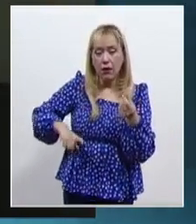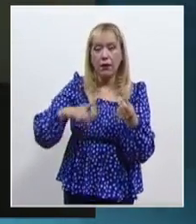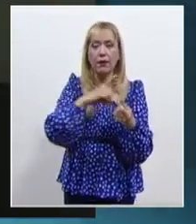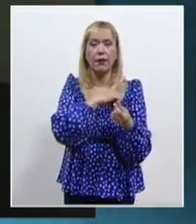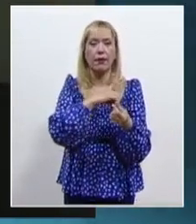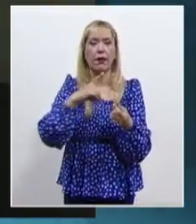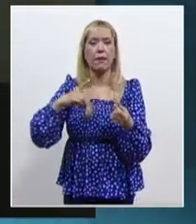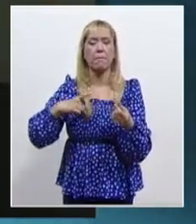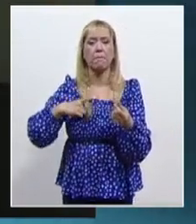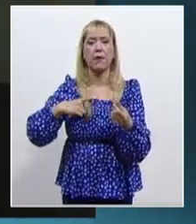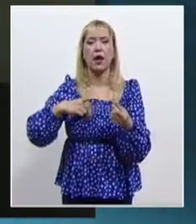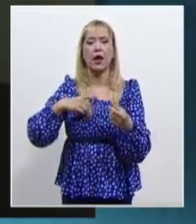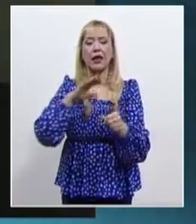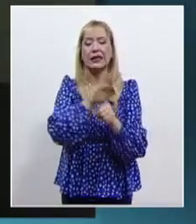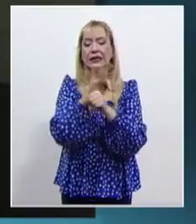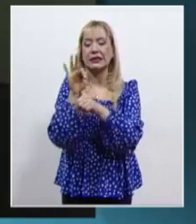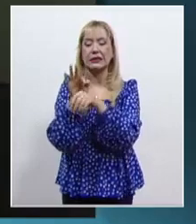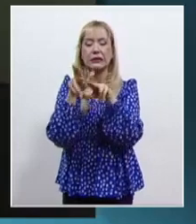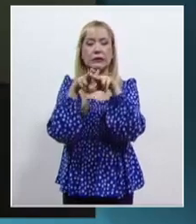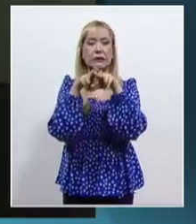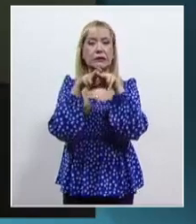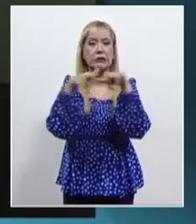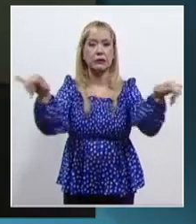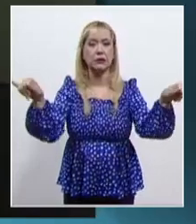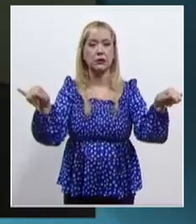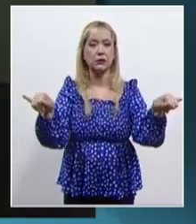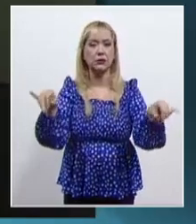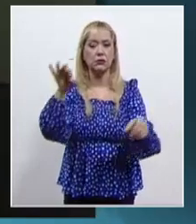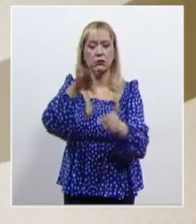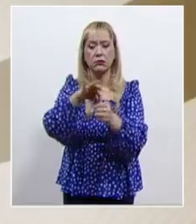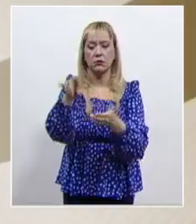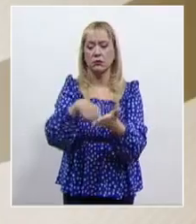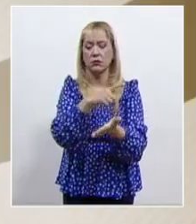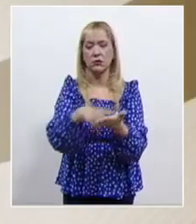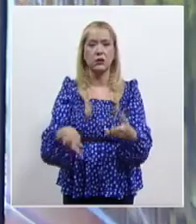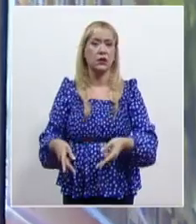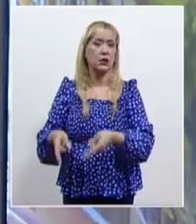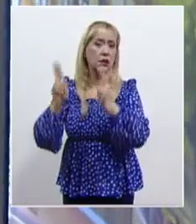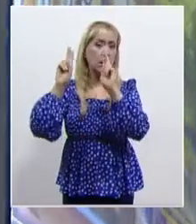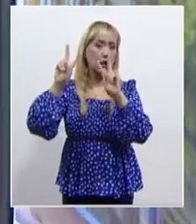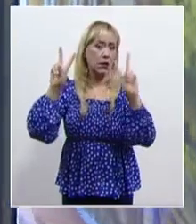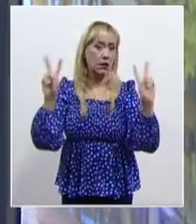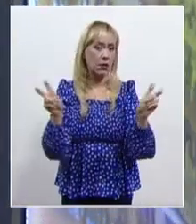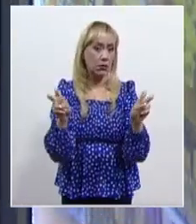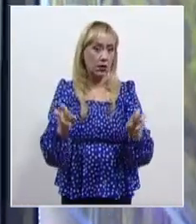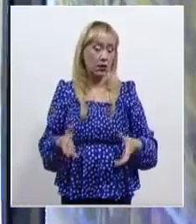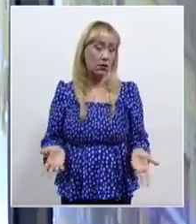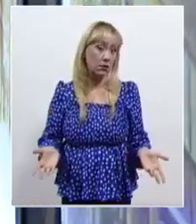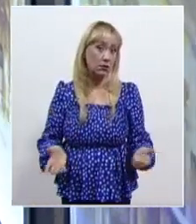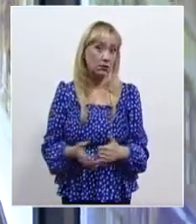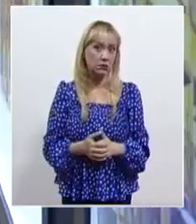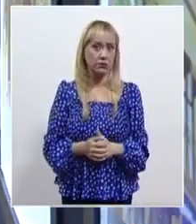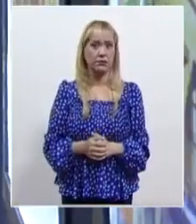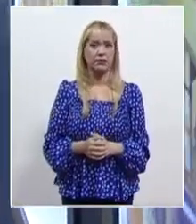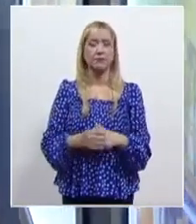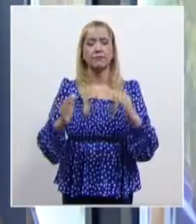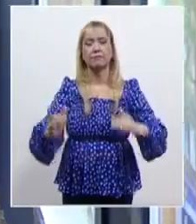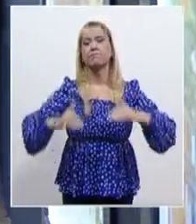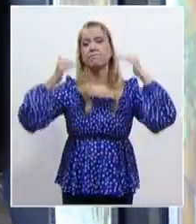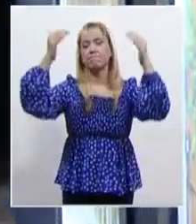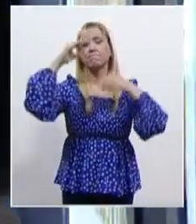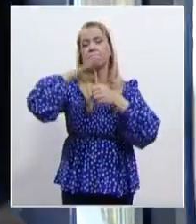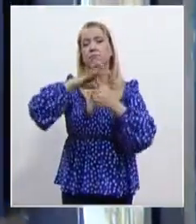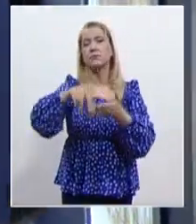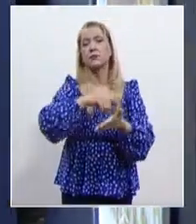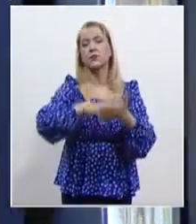manera imparcial sin influir en la equidad de la contienda. La Sala Superior del Tribunal Federal